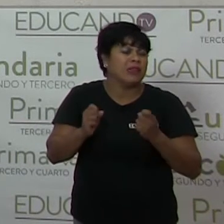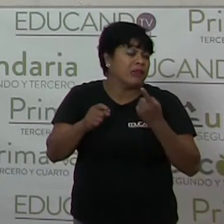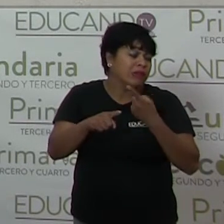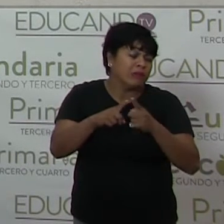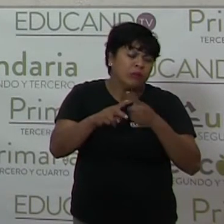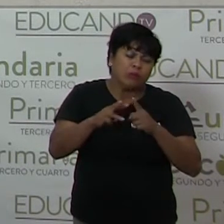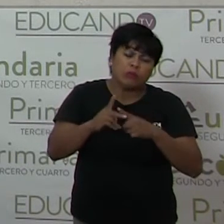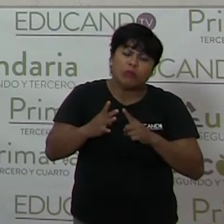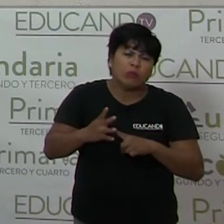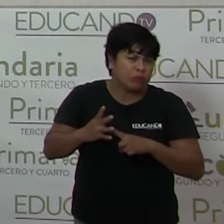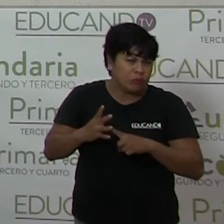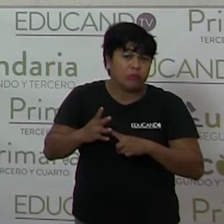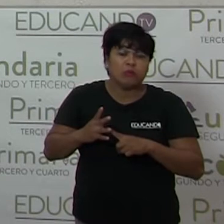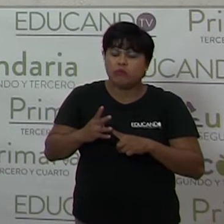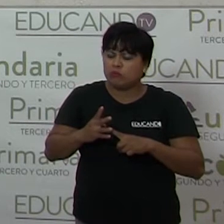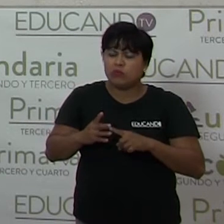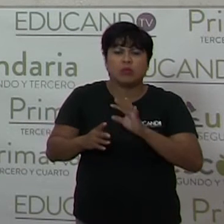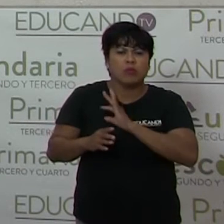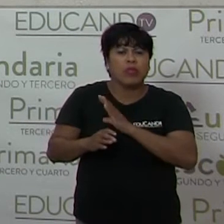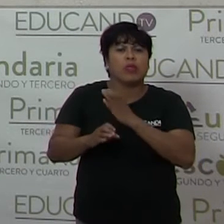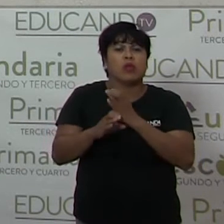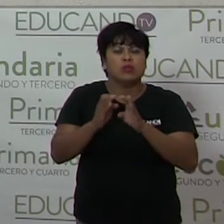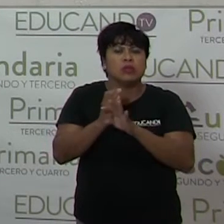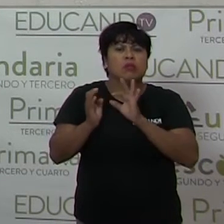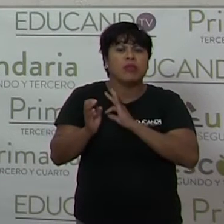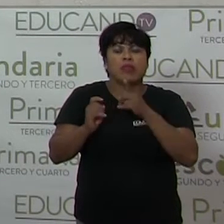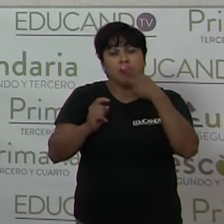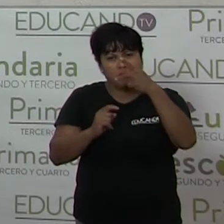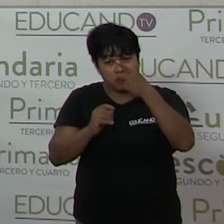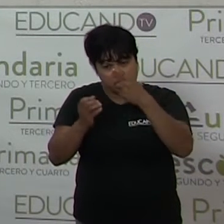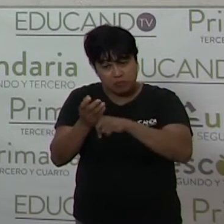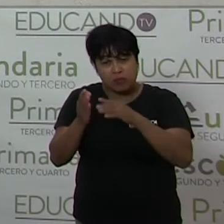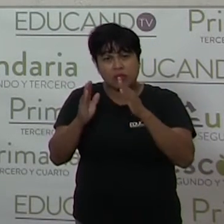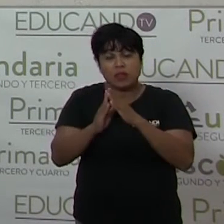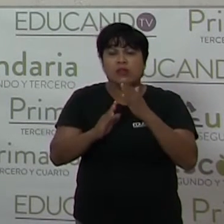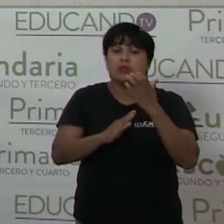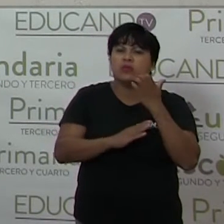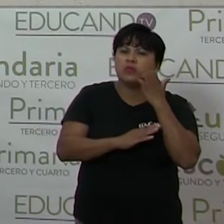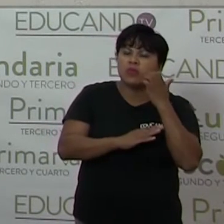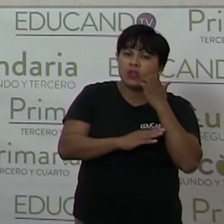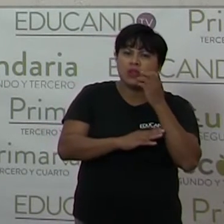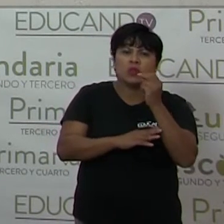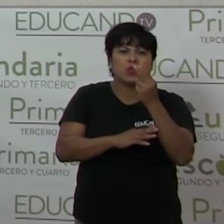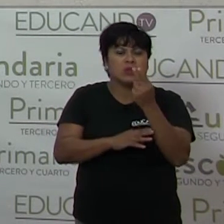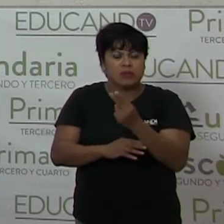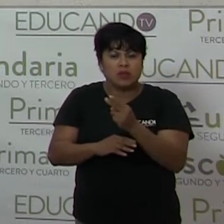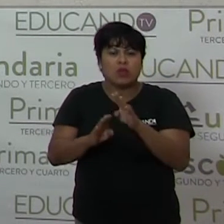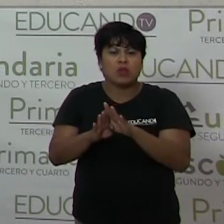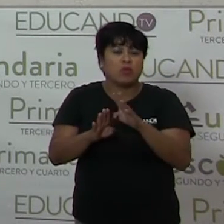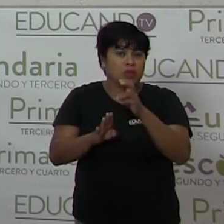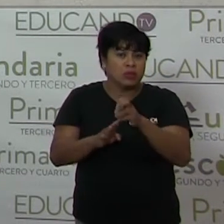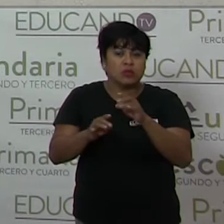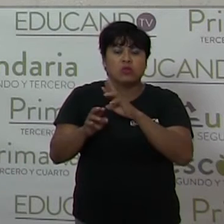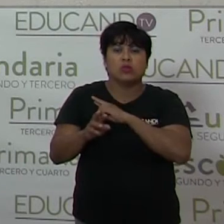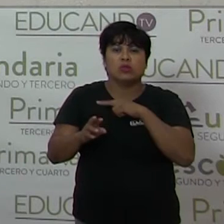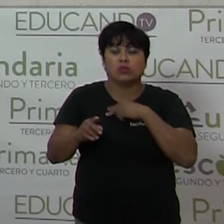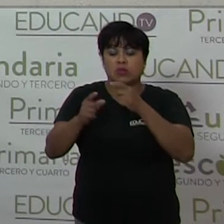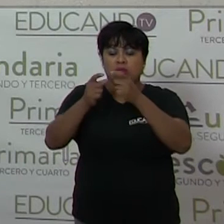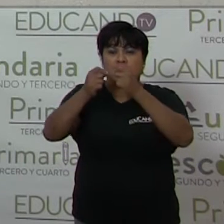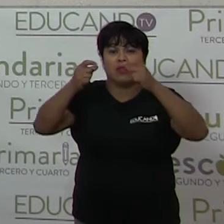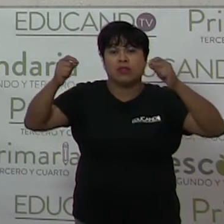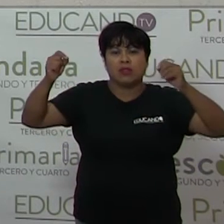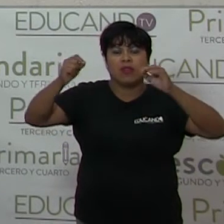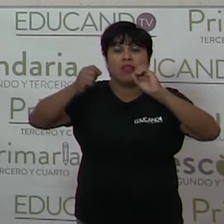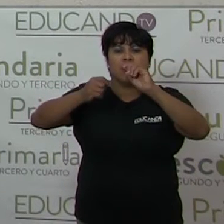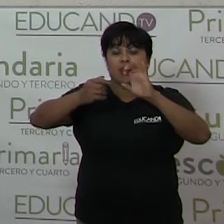un sinfín de cositas que tenemos en casa en la escuela sin necesidad de gastar nuestro tendedero de